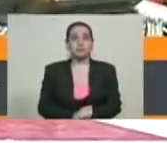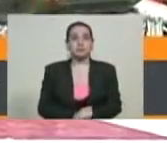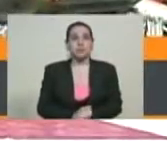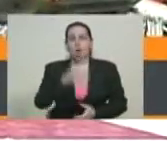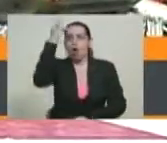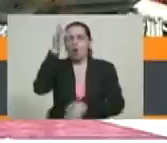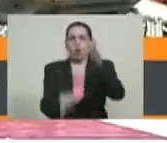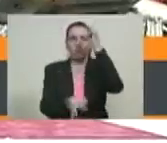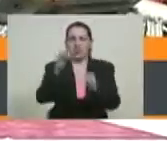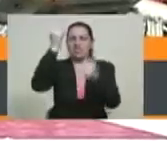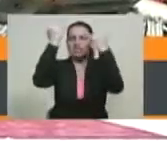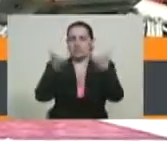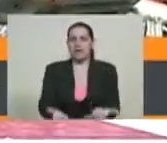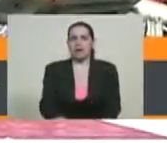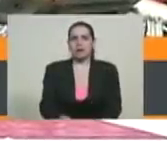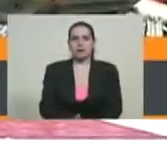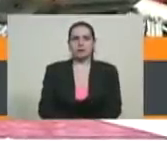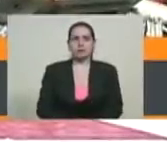justicia,